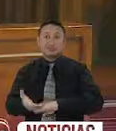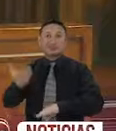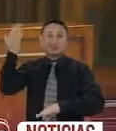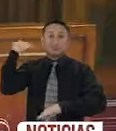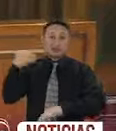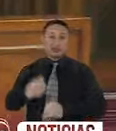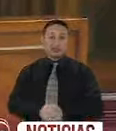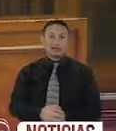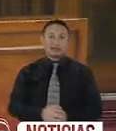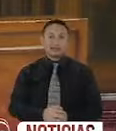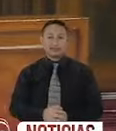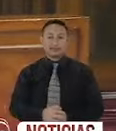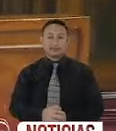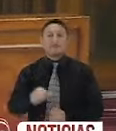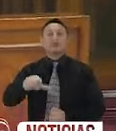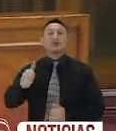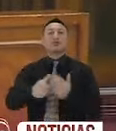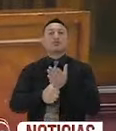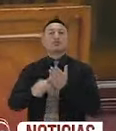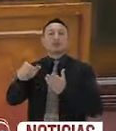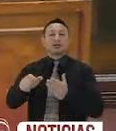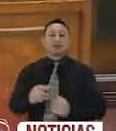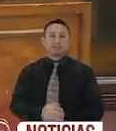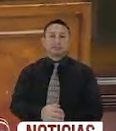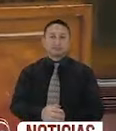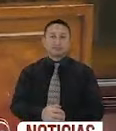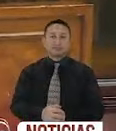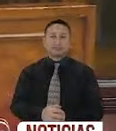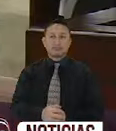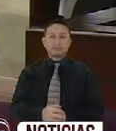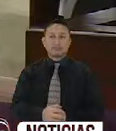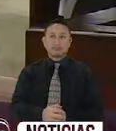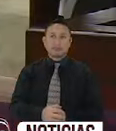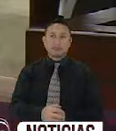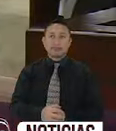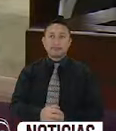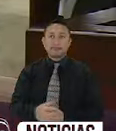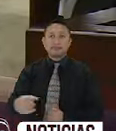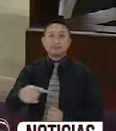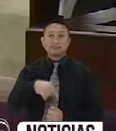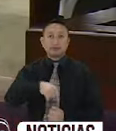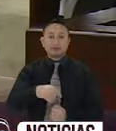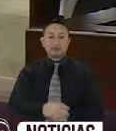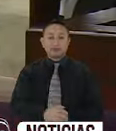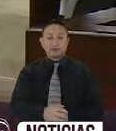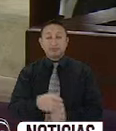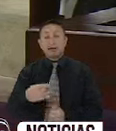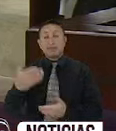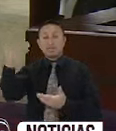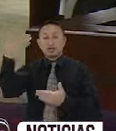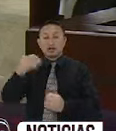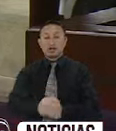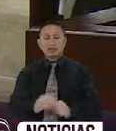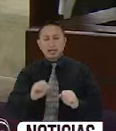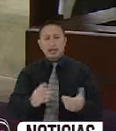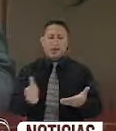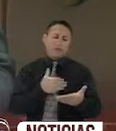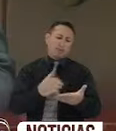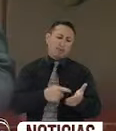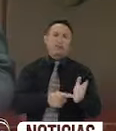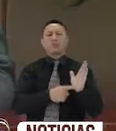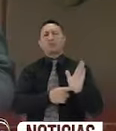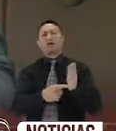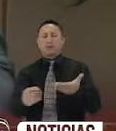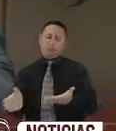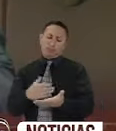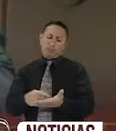La ministra del Interior puso en marcha una defensa llena de referencias literarias y políticas encaminadas a desestimar